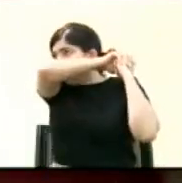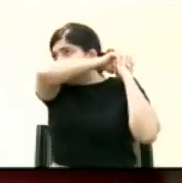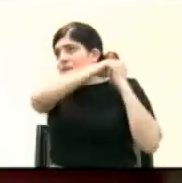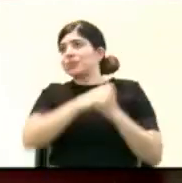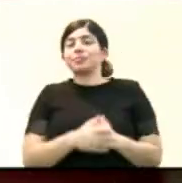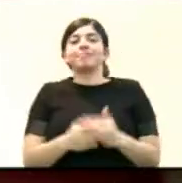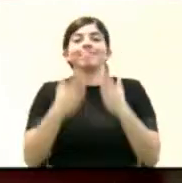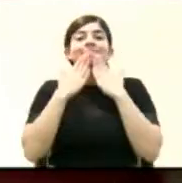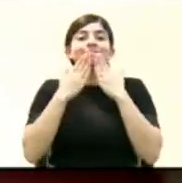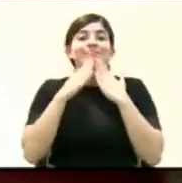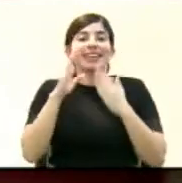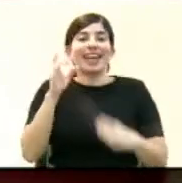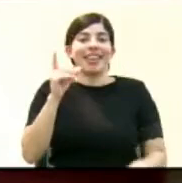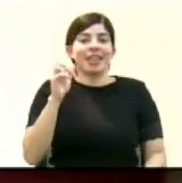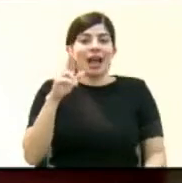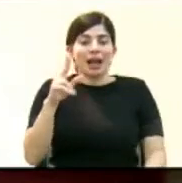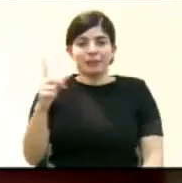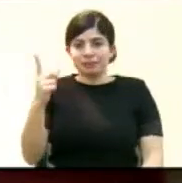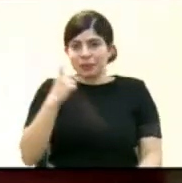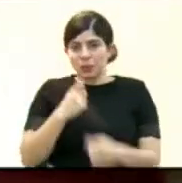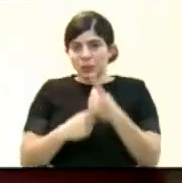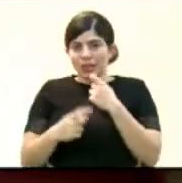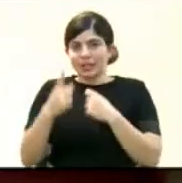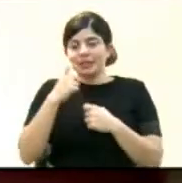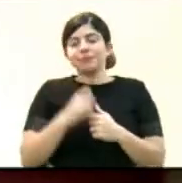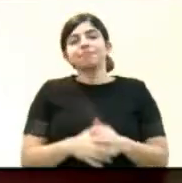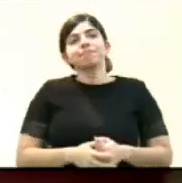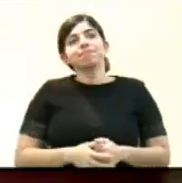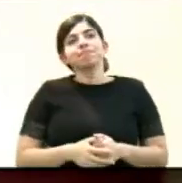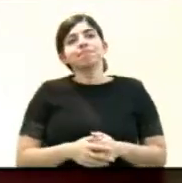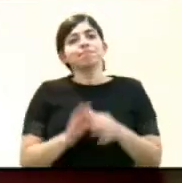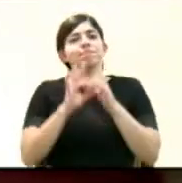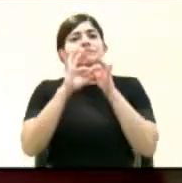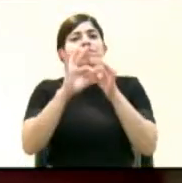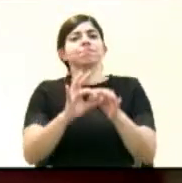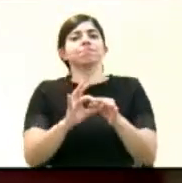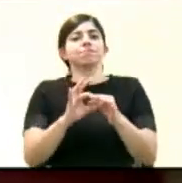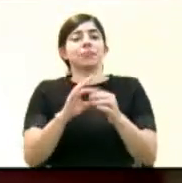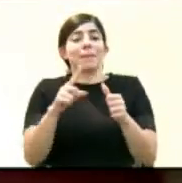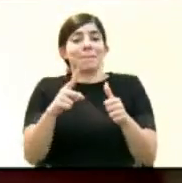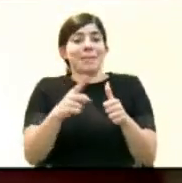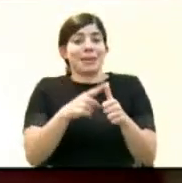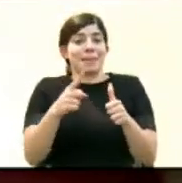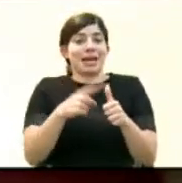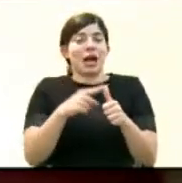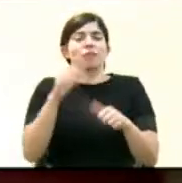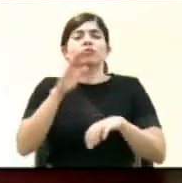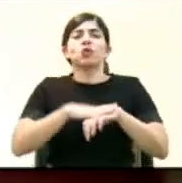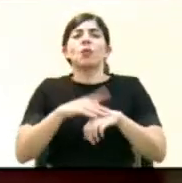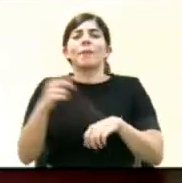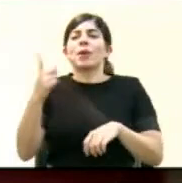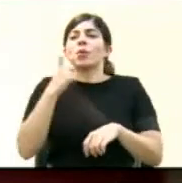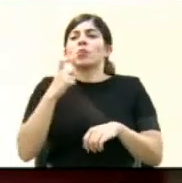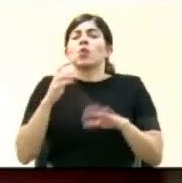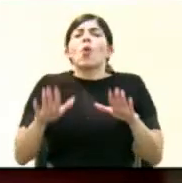Muchas gracias, don Edgar, por las preguntas. Con respecto a la primera sobre cómo